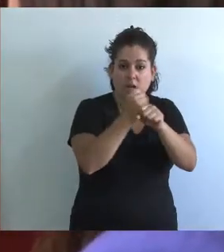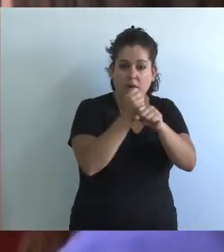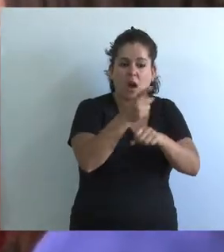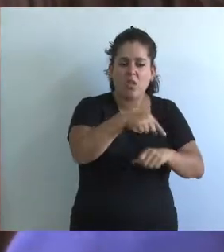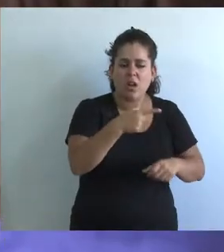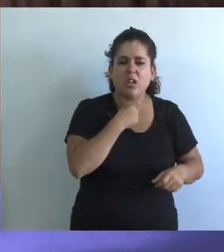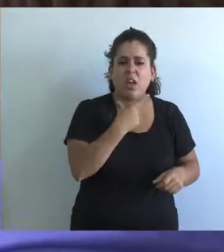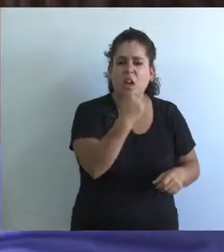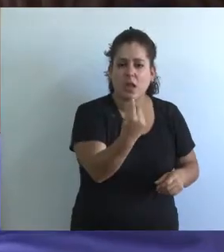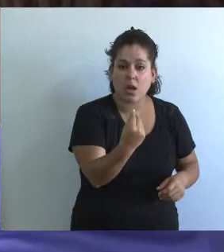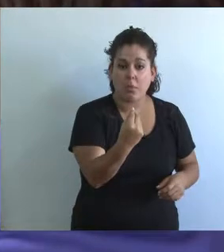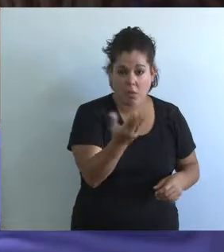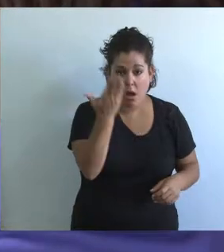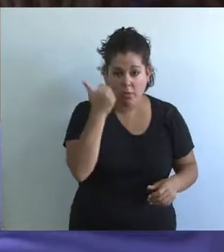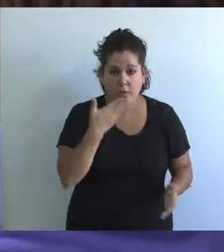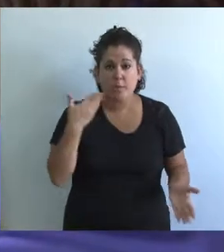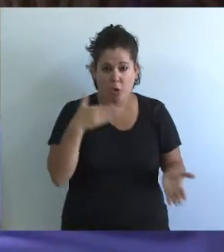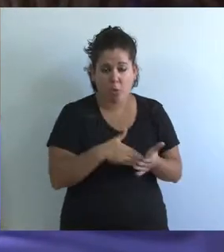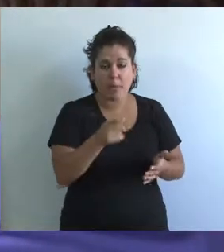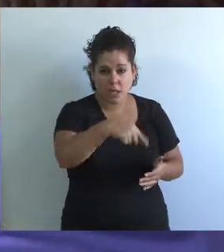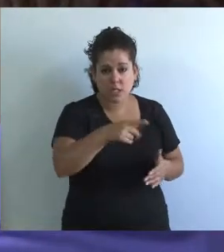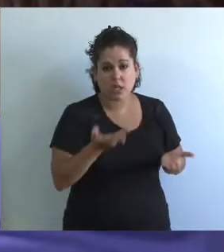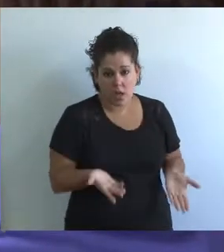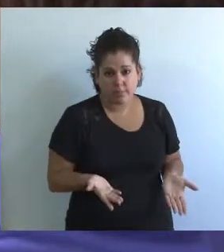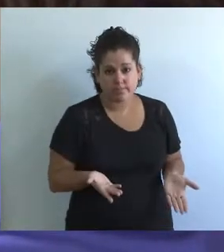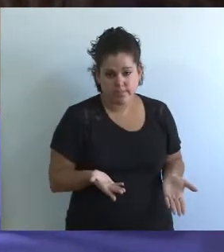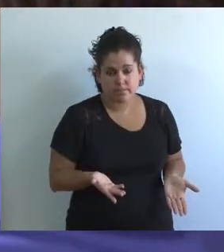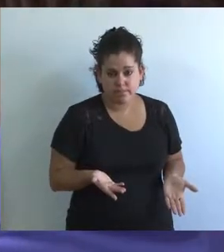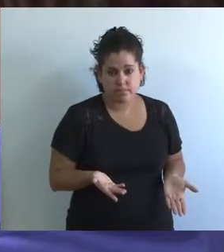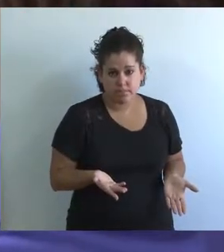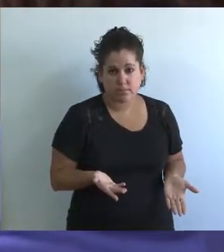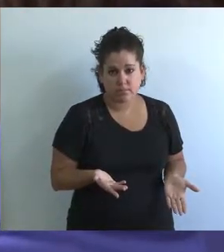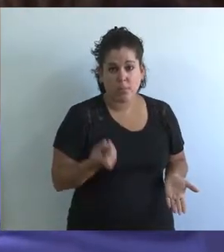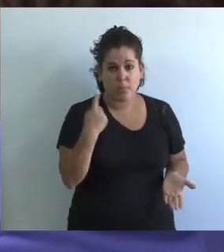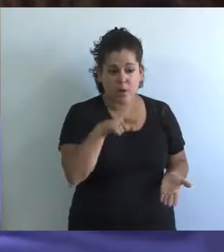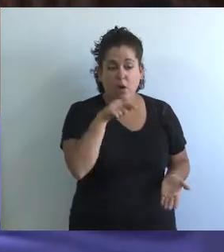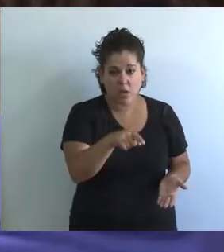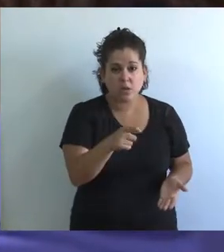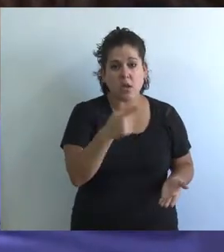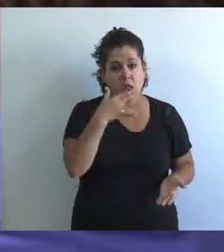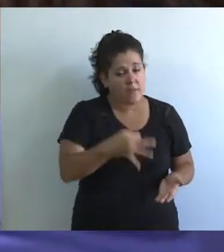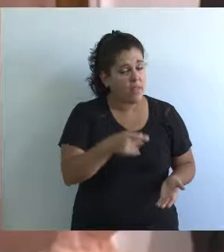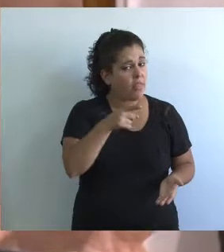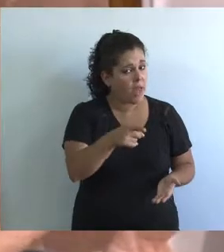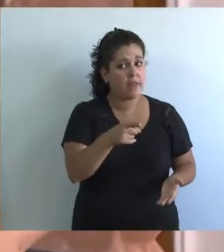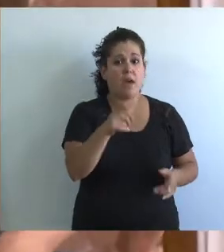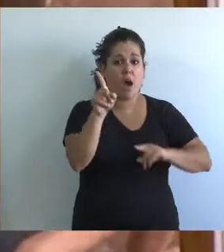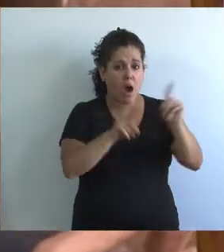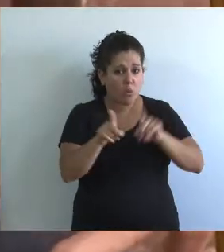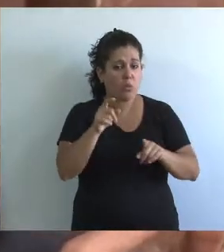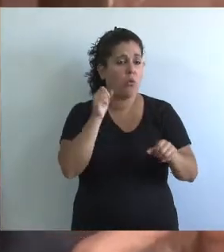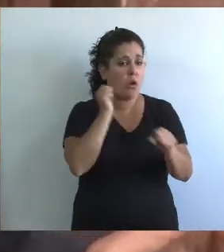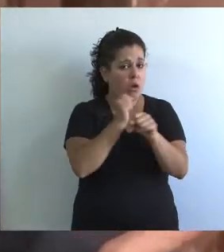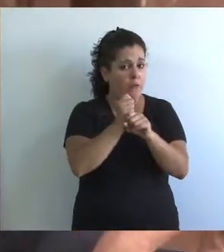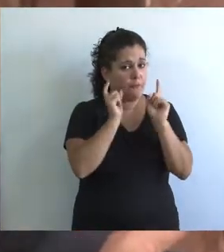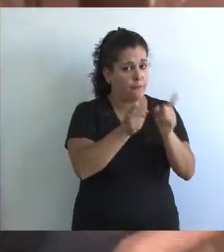Una promesa que tuvieron y que estaba en la ley de privatización, que es la propiedad participada. Pero eso valió de una manera para los que quedaron